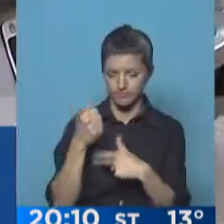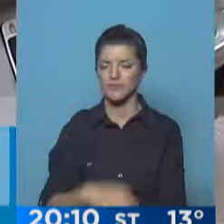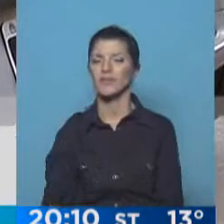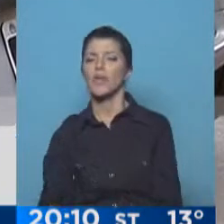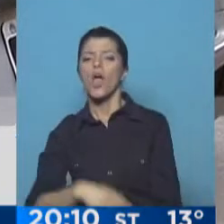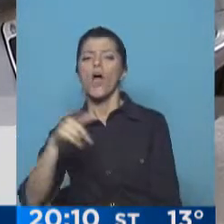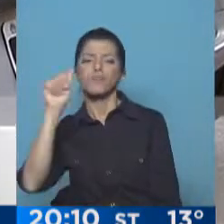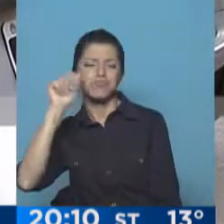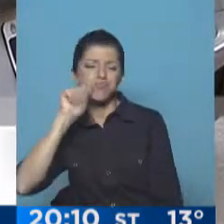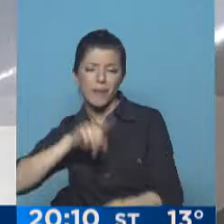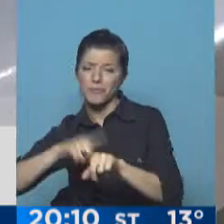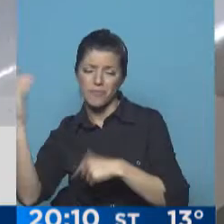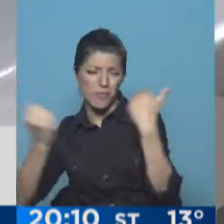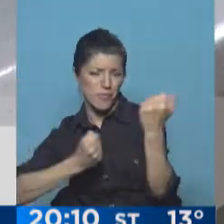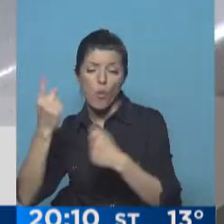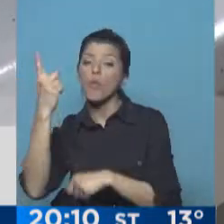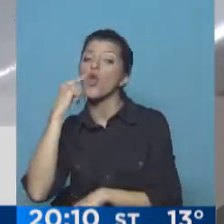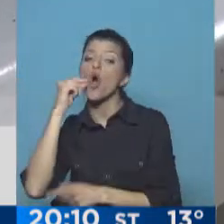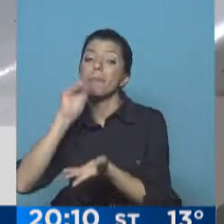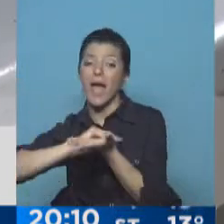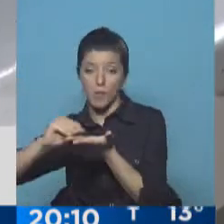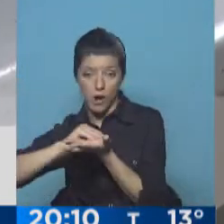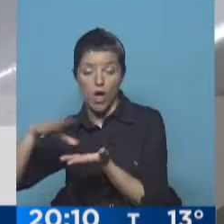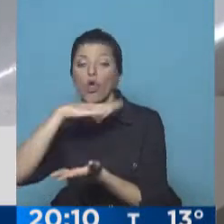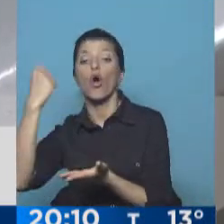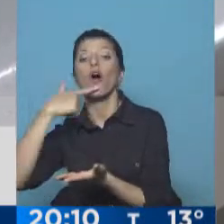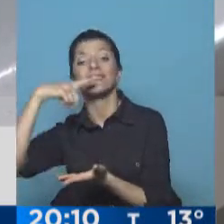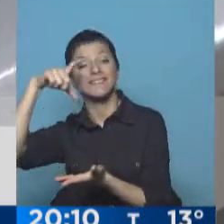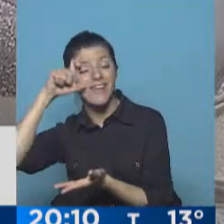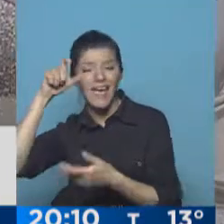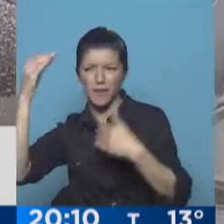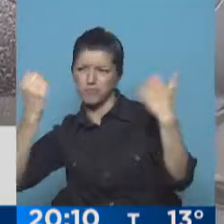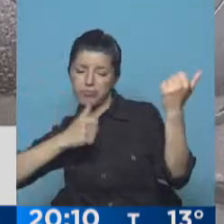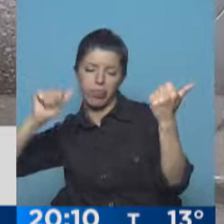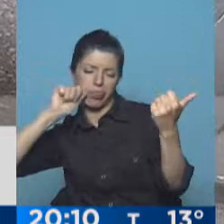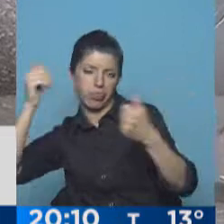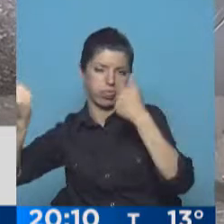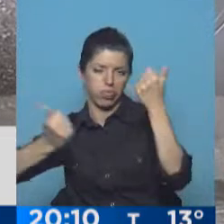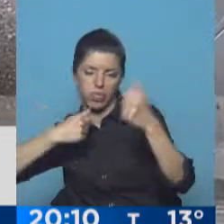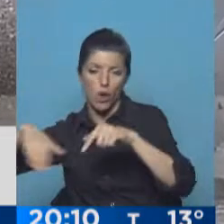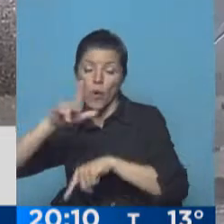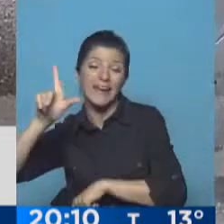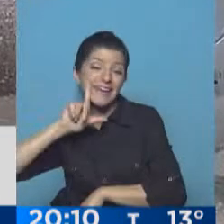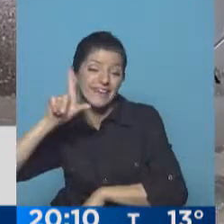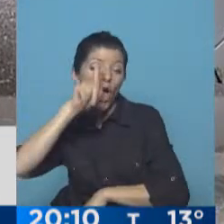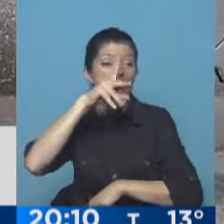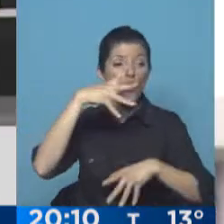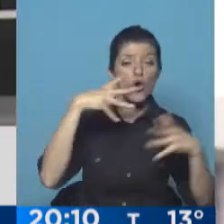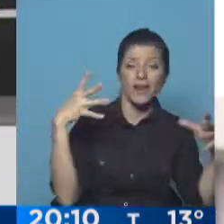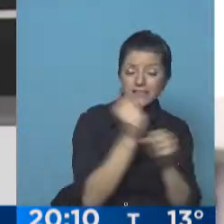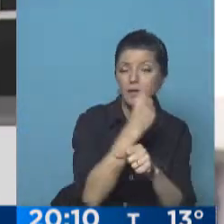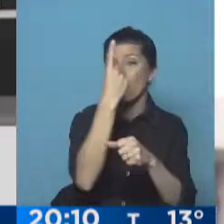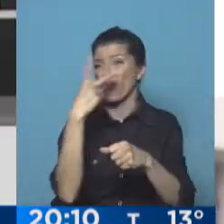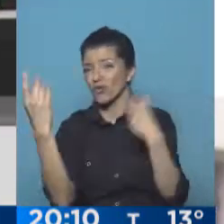Borracho al volante. Un abogado, José Impagliazzo, circulaba ebrio por Liniers. Chocó a un colectivo, dos autos